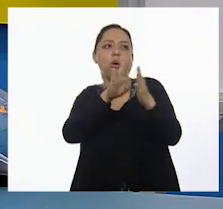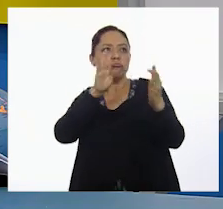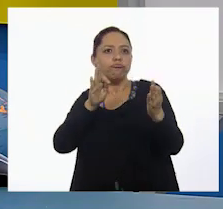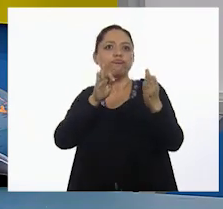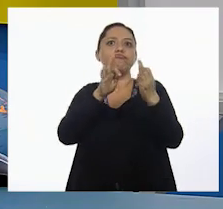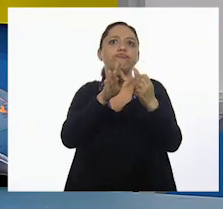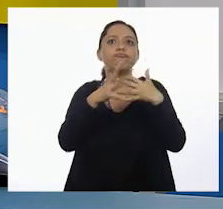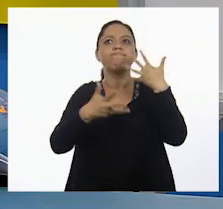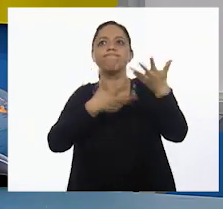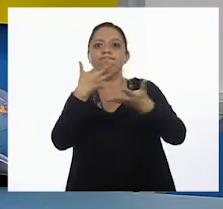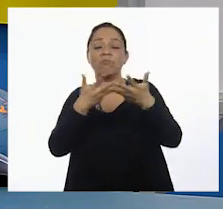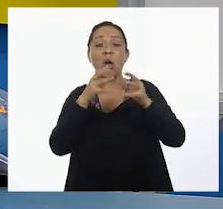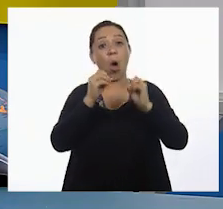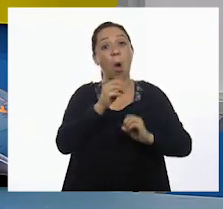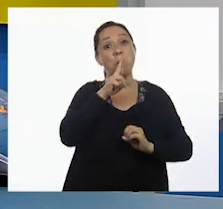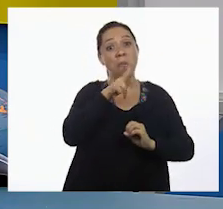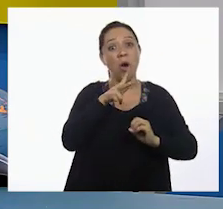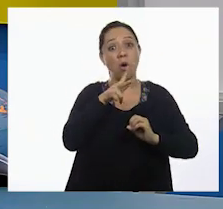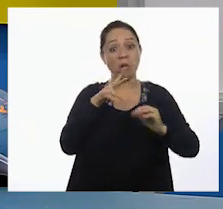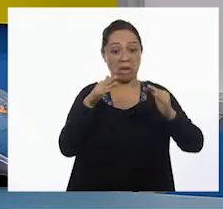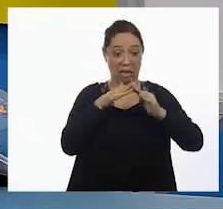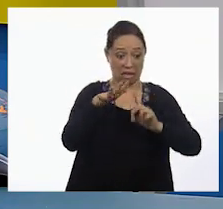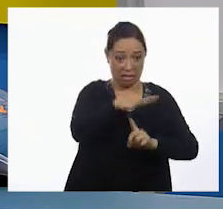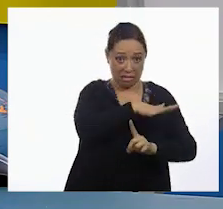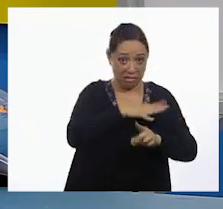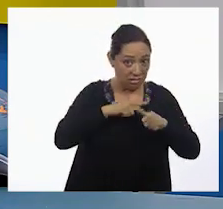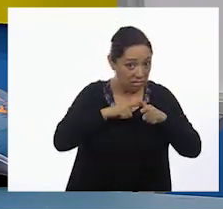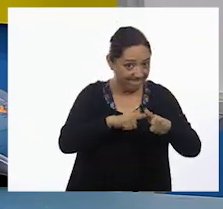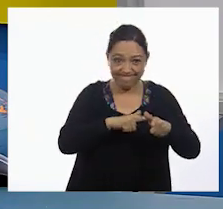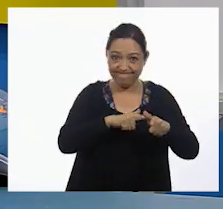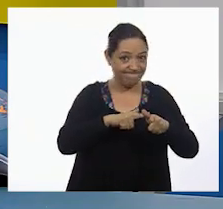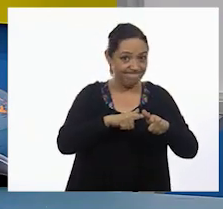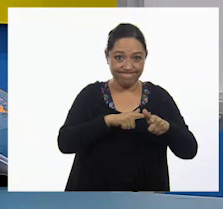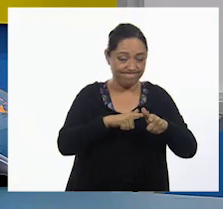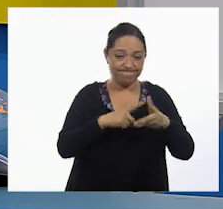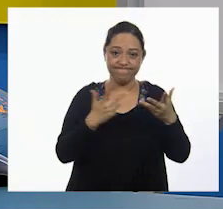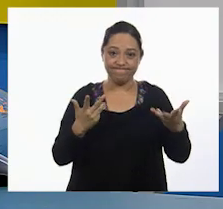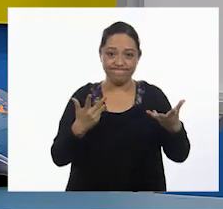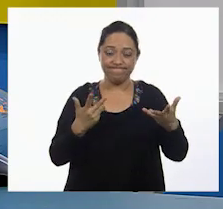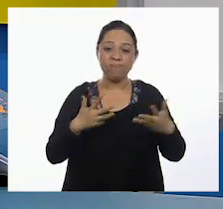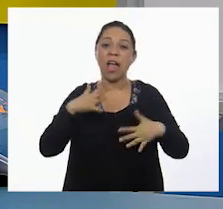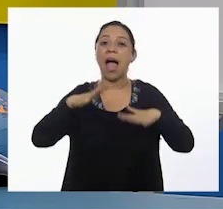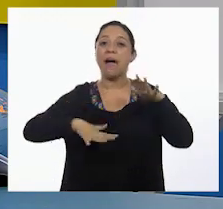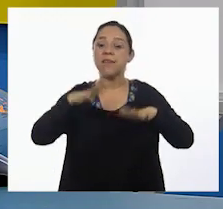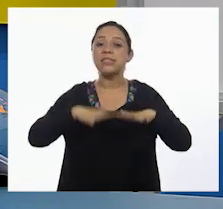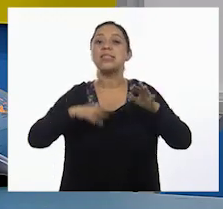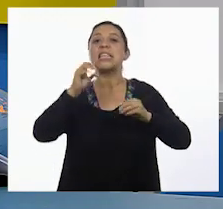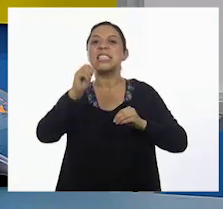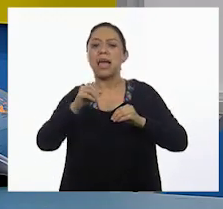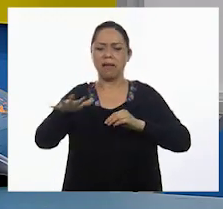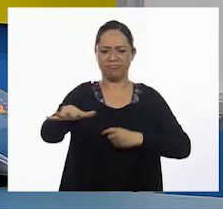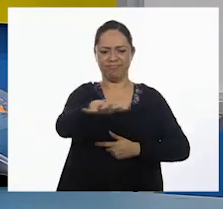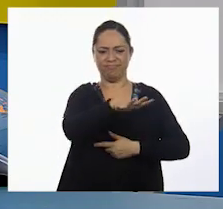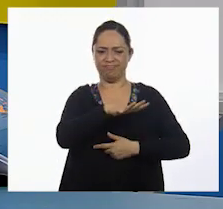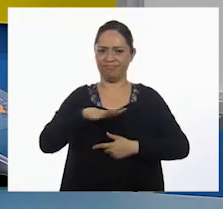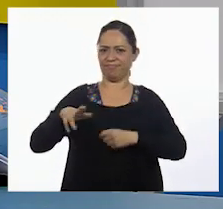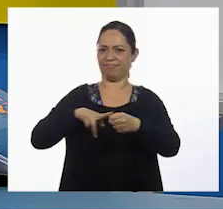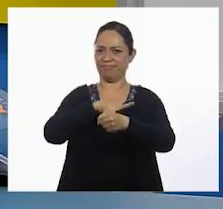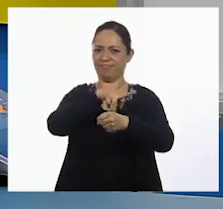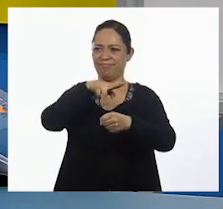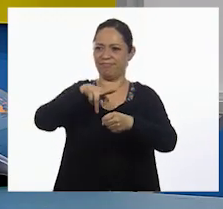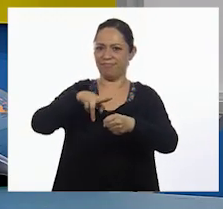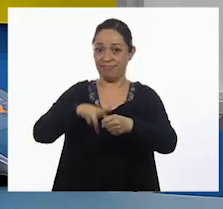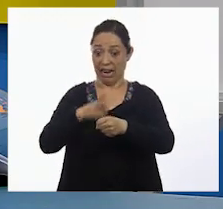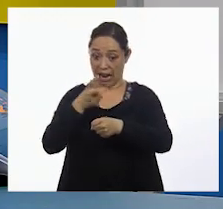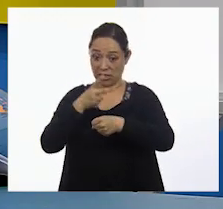mejor pues ya no vivir ahí, ¿verdad? Porque a veces tendemos a, vemos que hay asentamientos irregulares y eso resulta